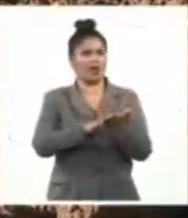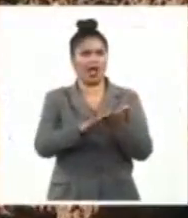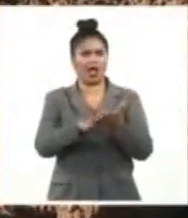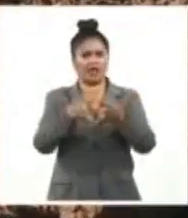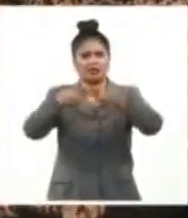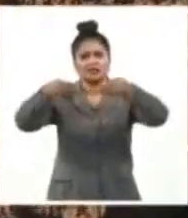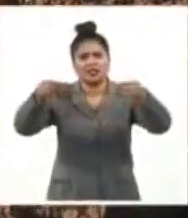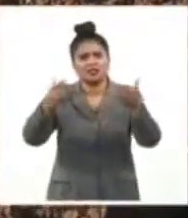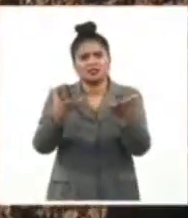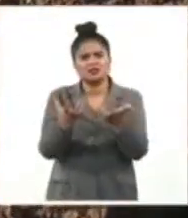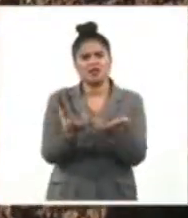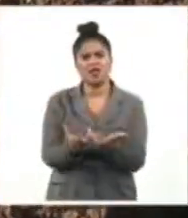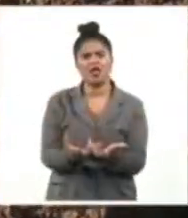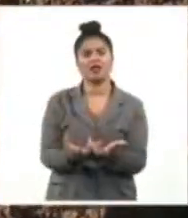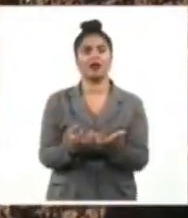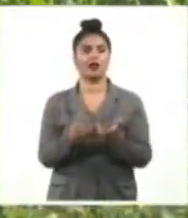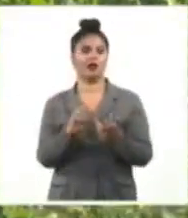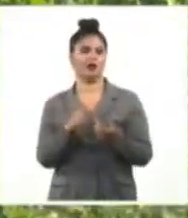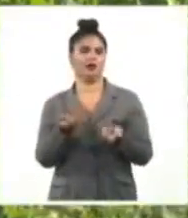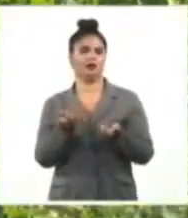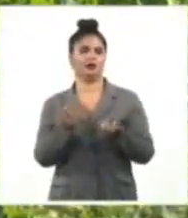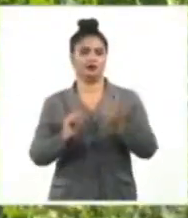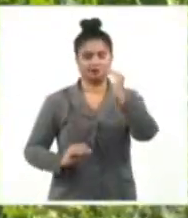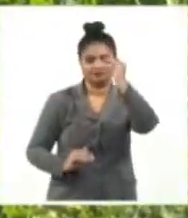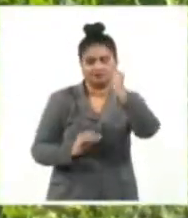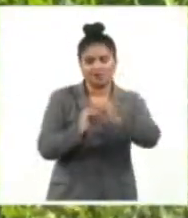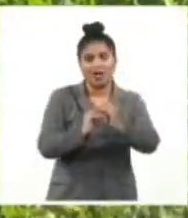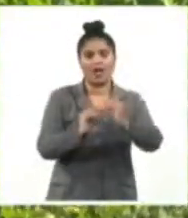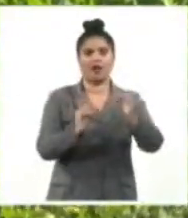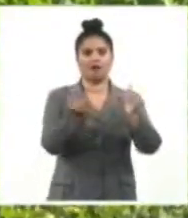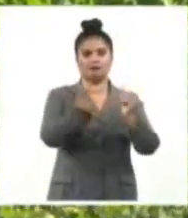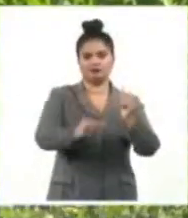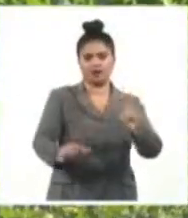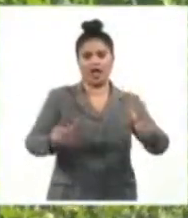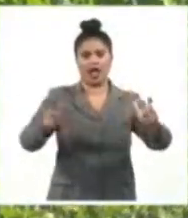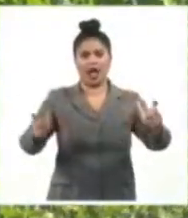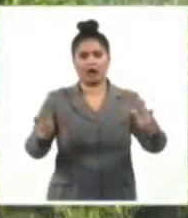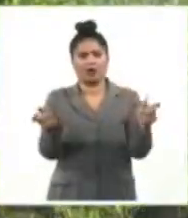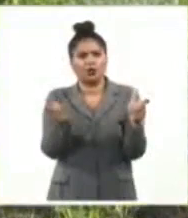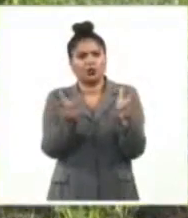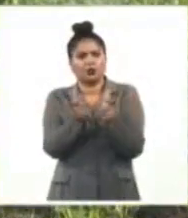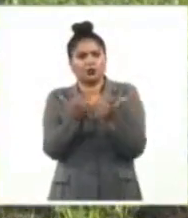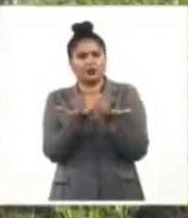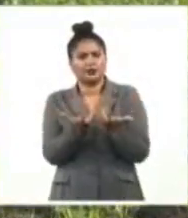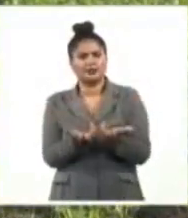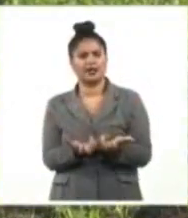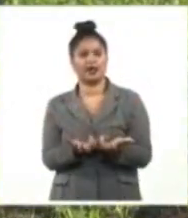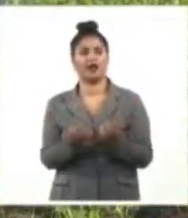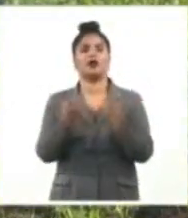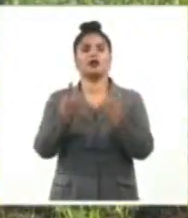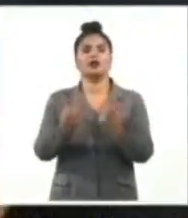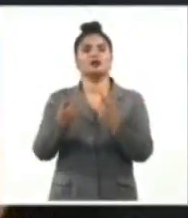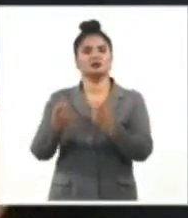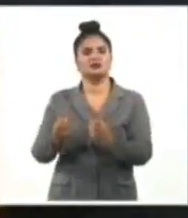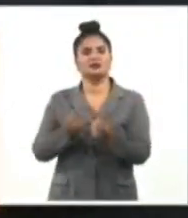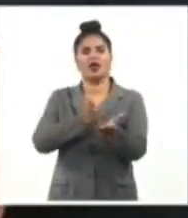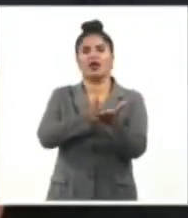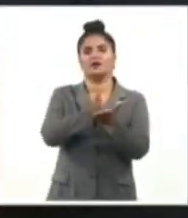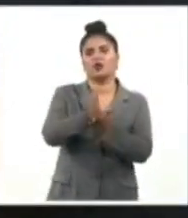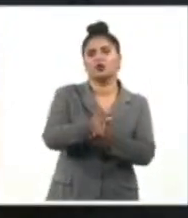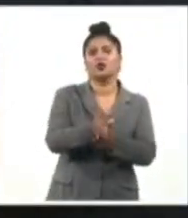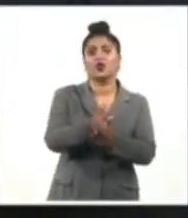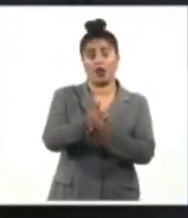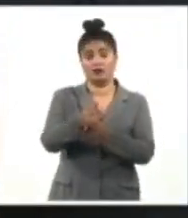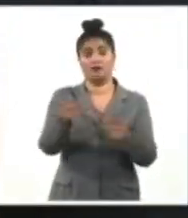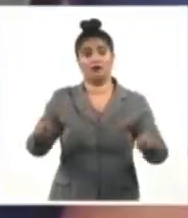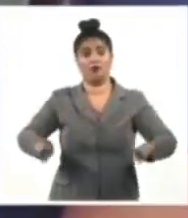de alimentos, los bajos niveles de agua que acumulan las presas y la necesidad de diversificar las producciones en secano. Los miembros del secretariado